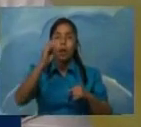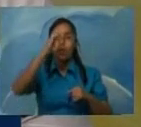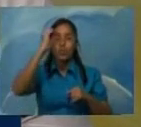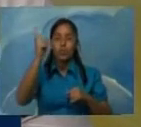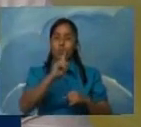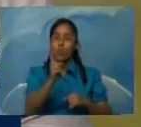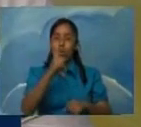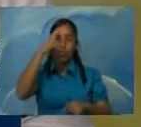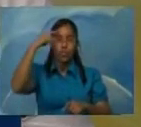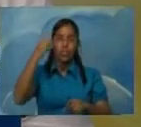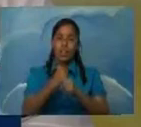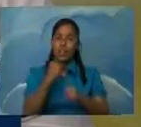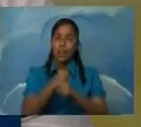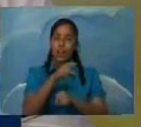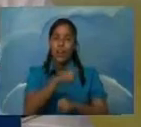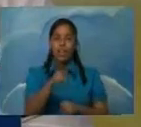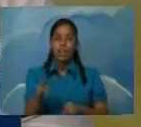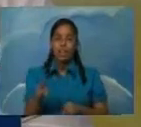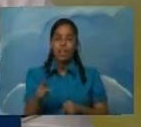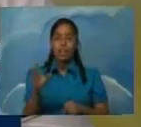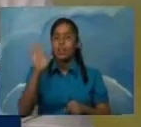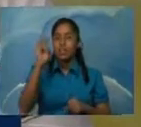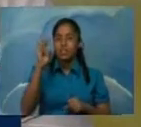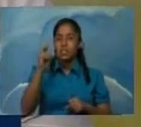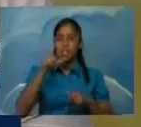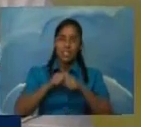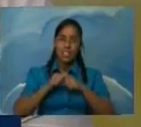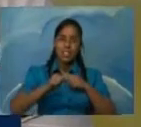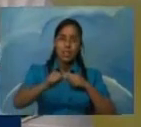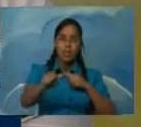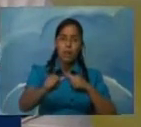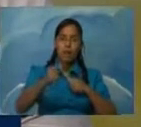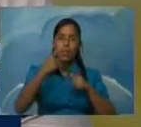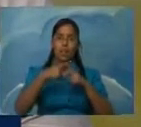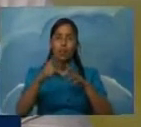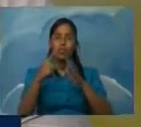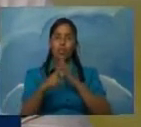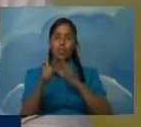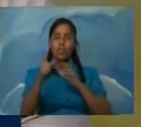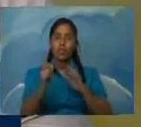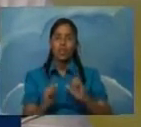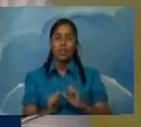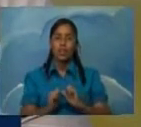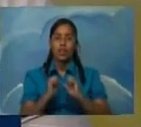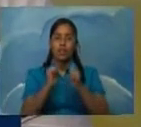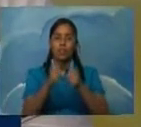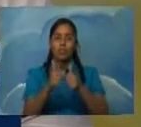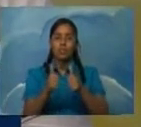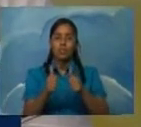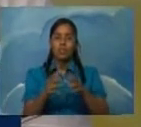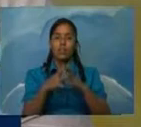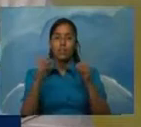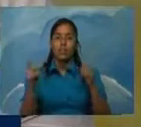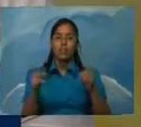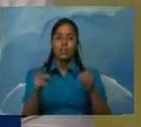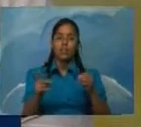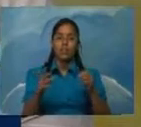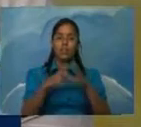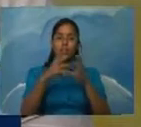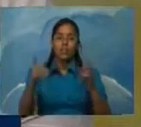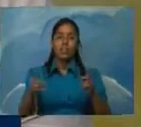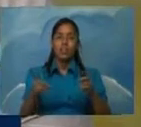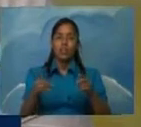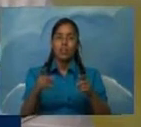trabajarás en él. 7 semanas contarás desde que comenzare a meterse la hoz en